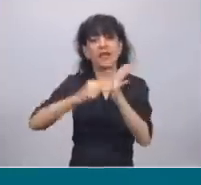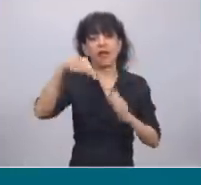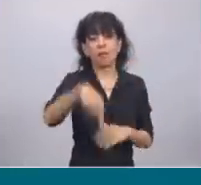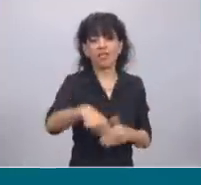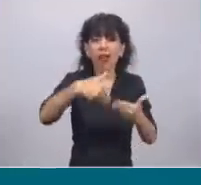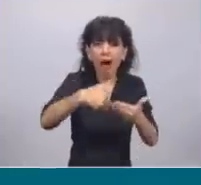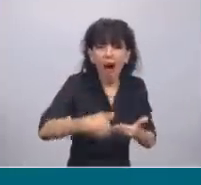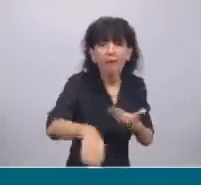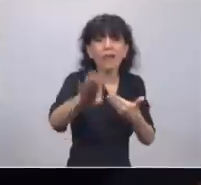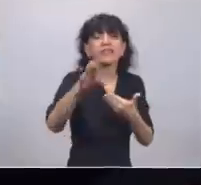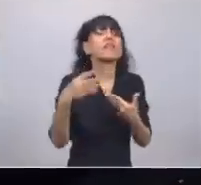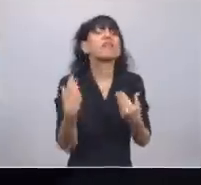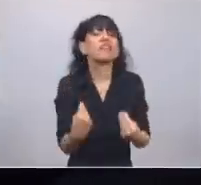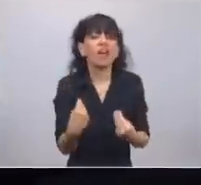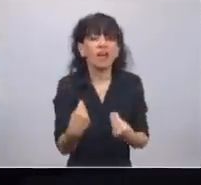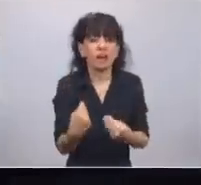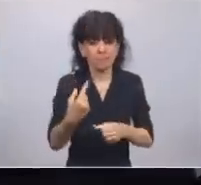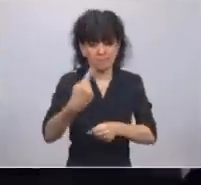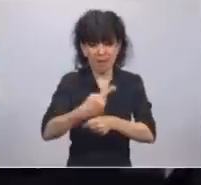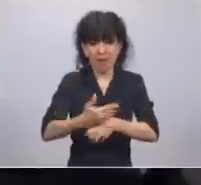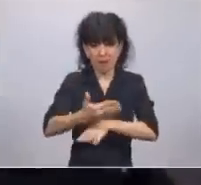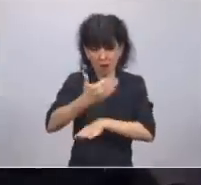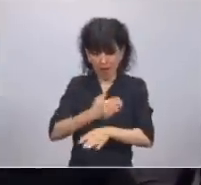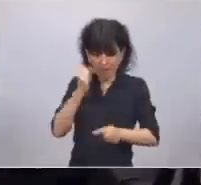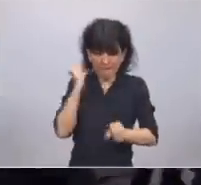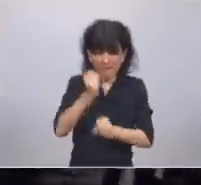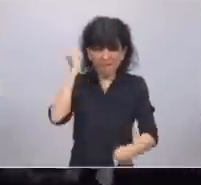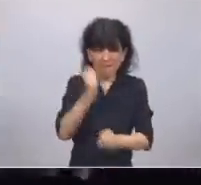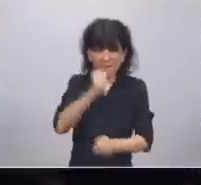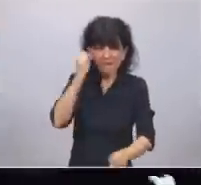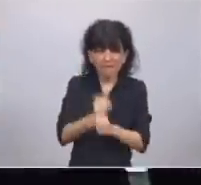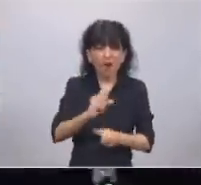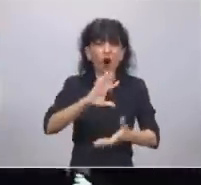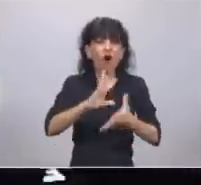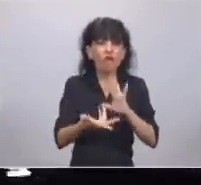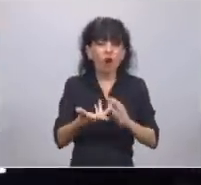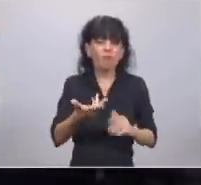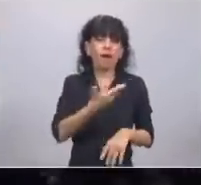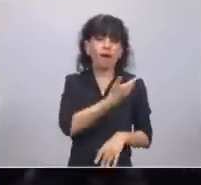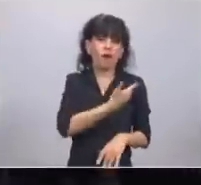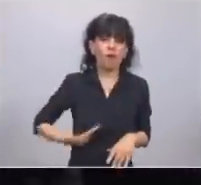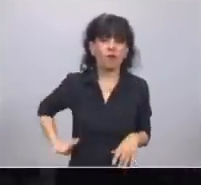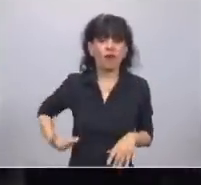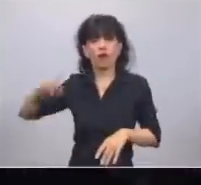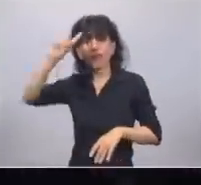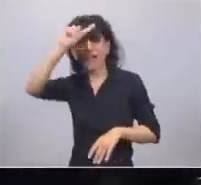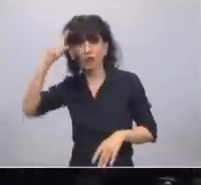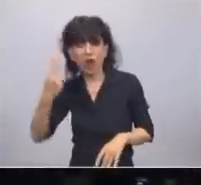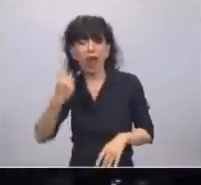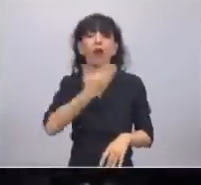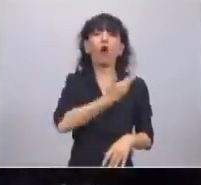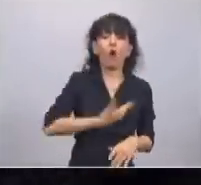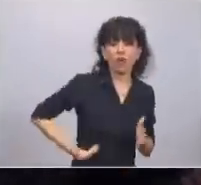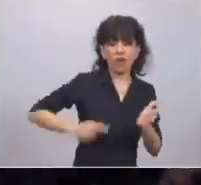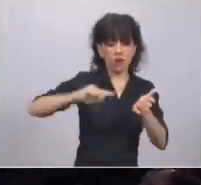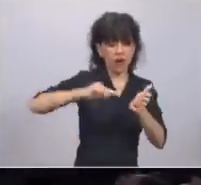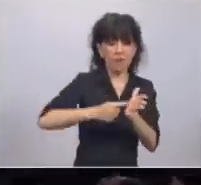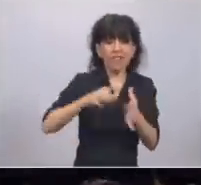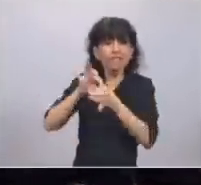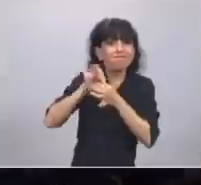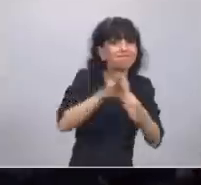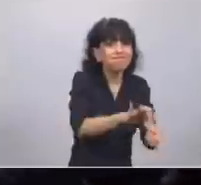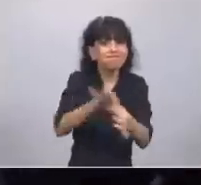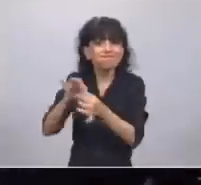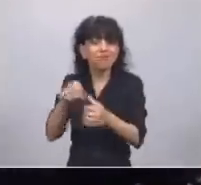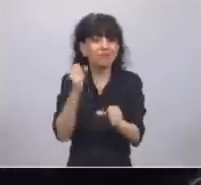a partir del trabajo codo a codo entre el gobierno nacional y el gobierno de la ciudad.